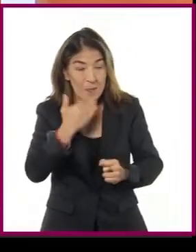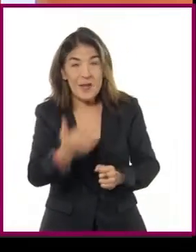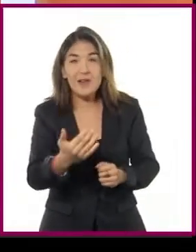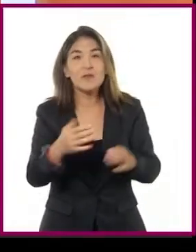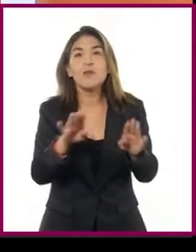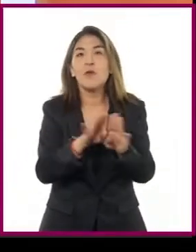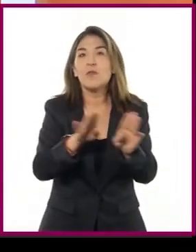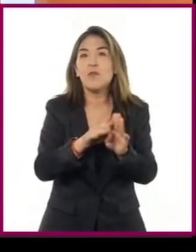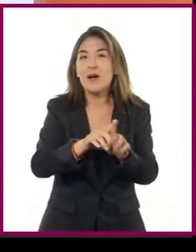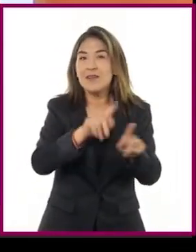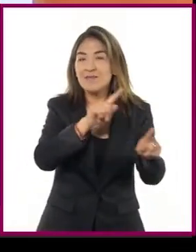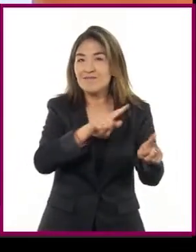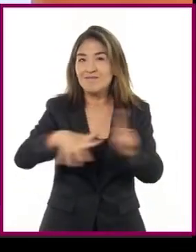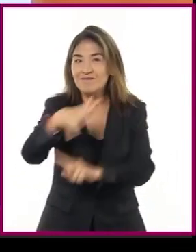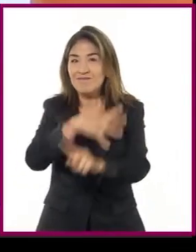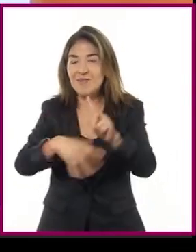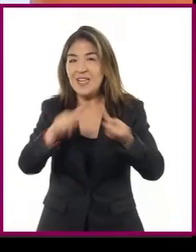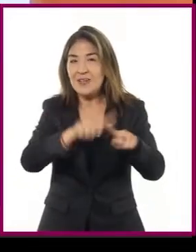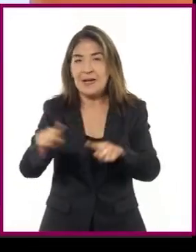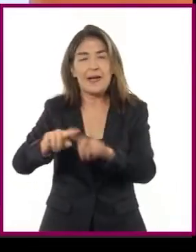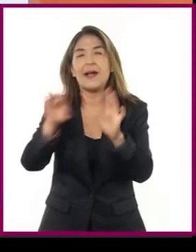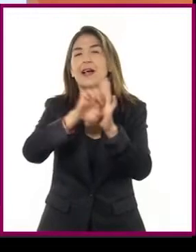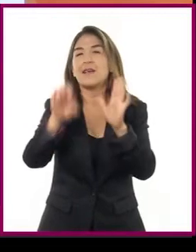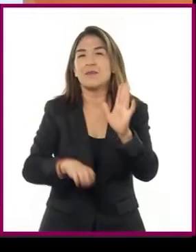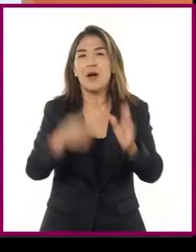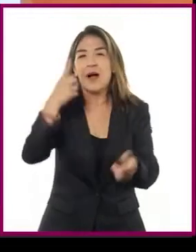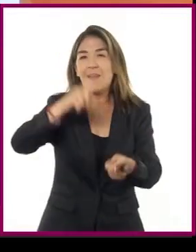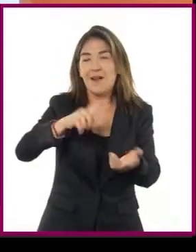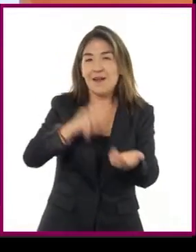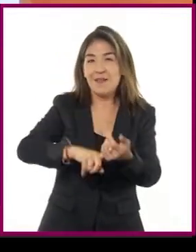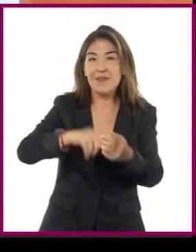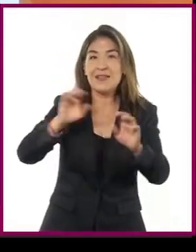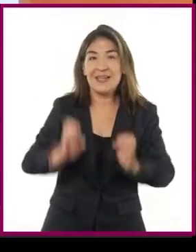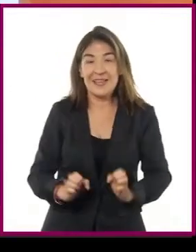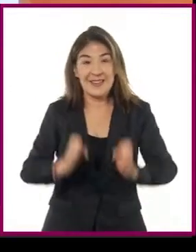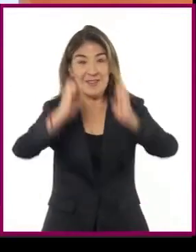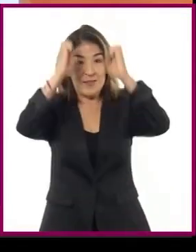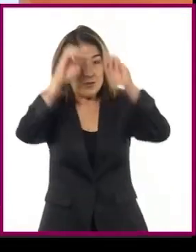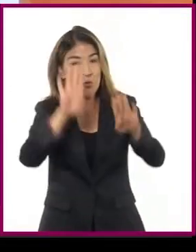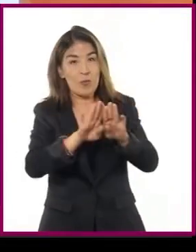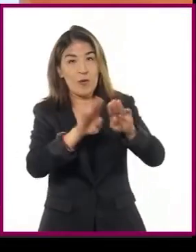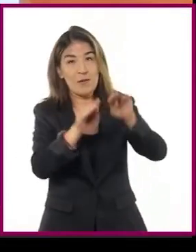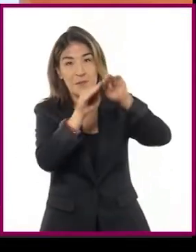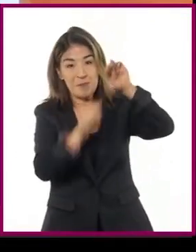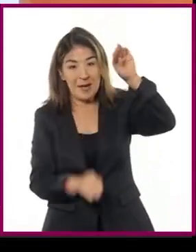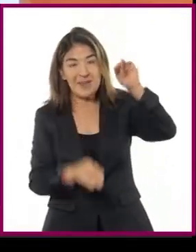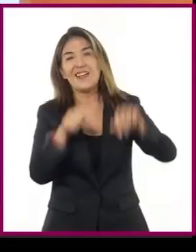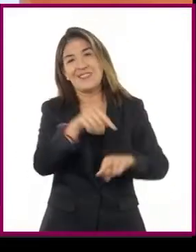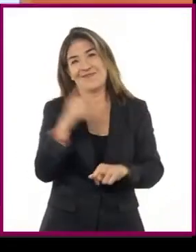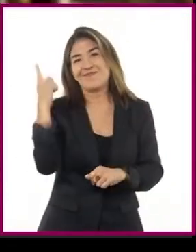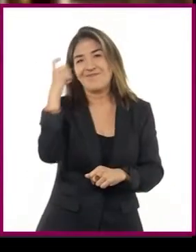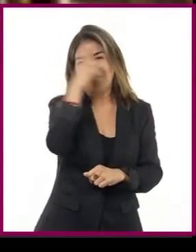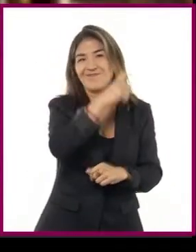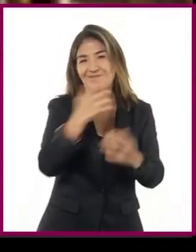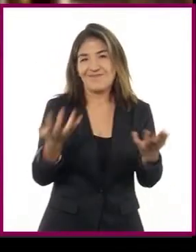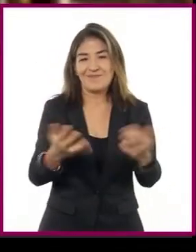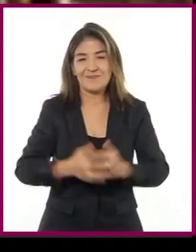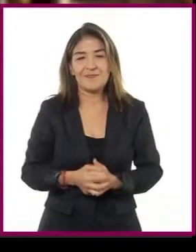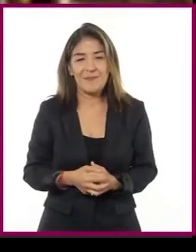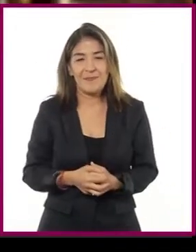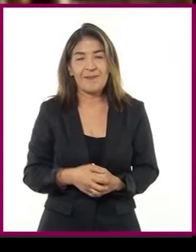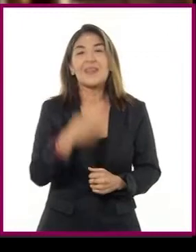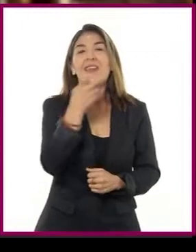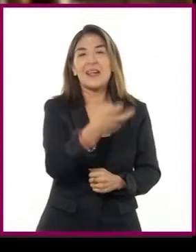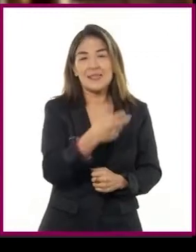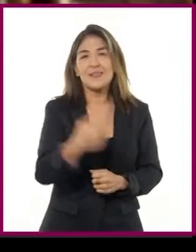los contextos. Por ejemplo, si se quiere medir la altura de un edificio, sería muy difícil realizarlo de esta manera. Eso